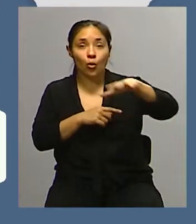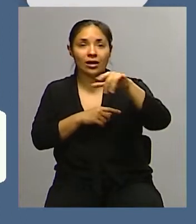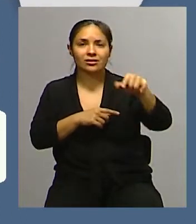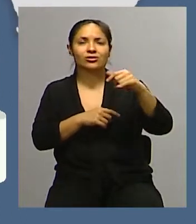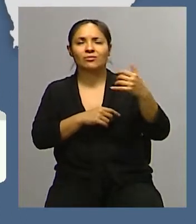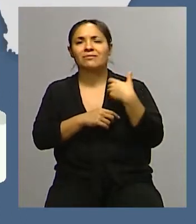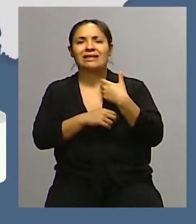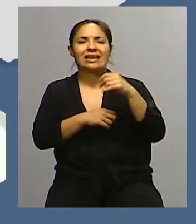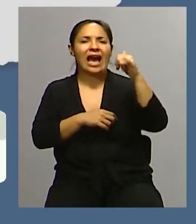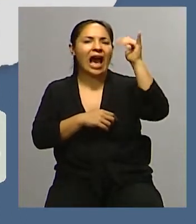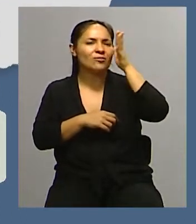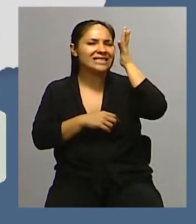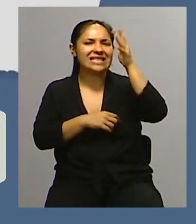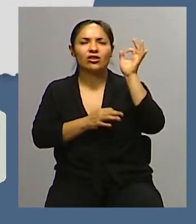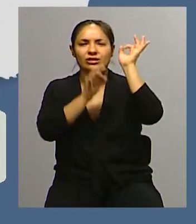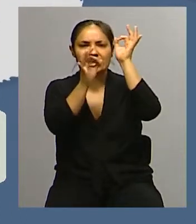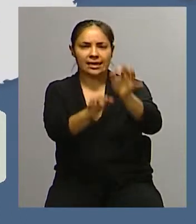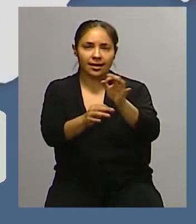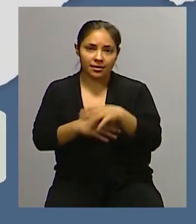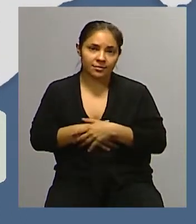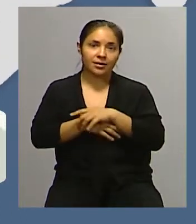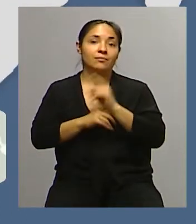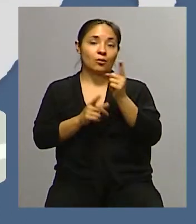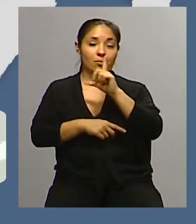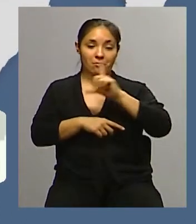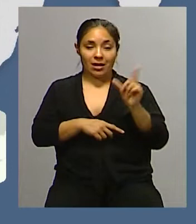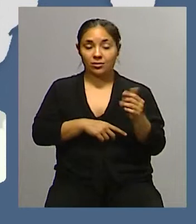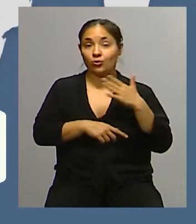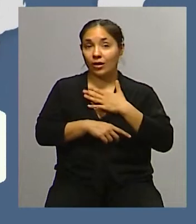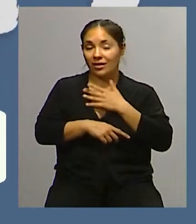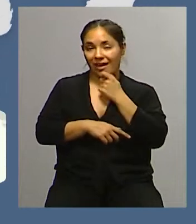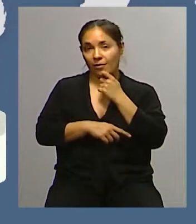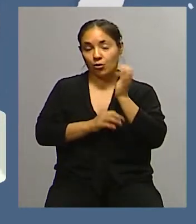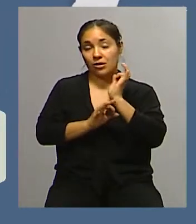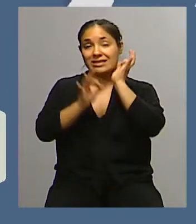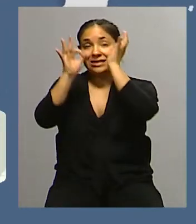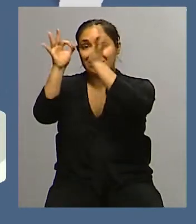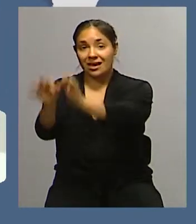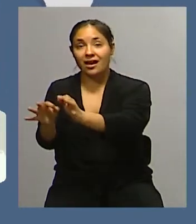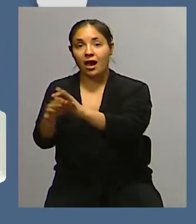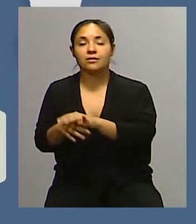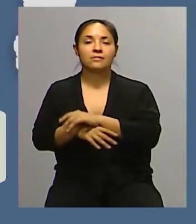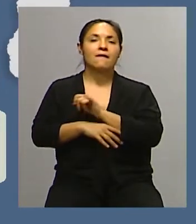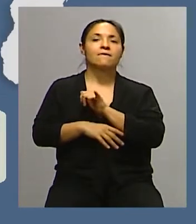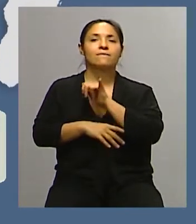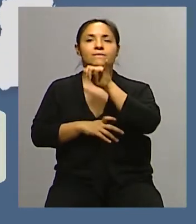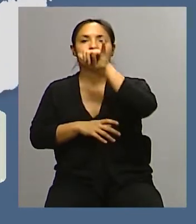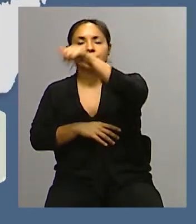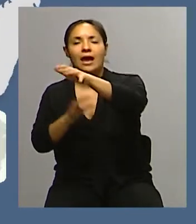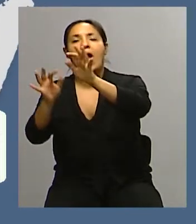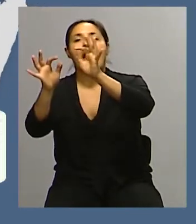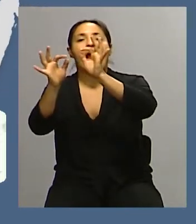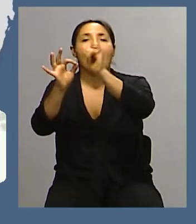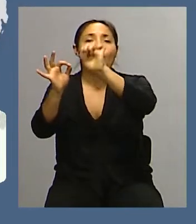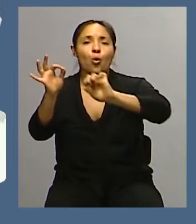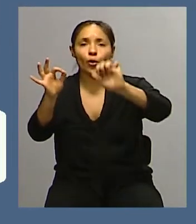costoso llegar, sobre todo para países como el nuestro, donde para poder llegar a esos países tenés que hacer escala en Europa o a lo mejor 1